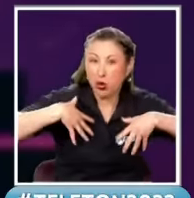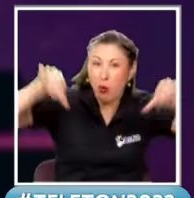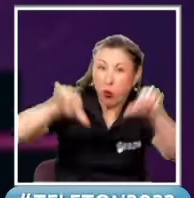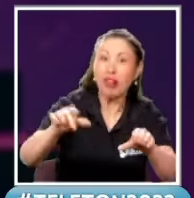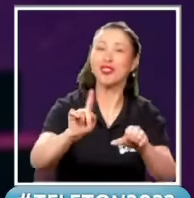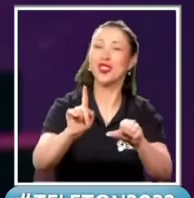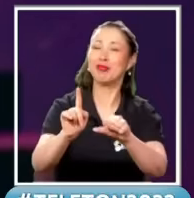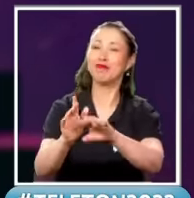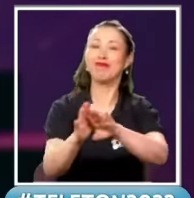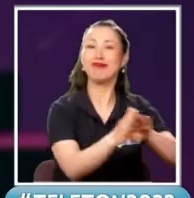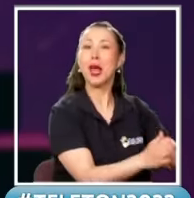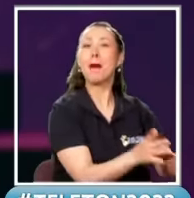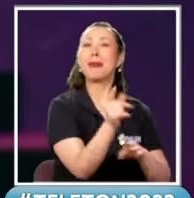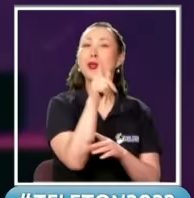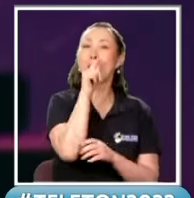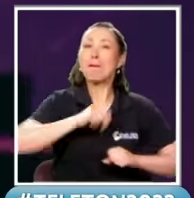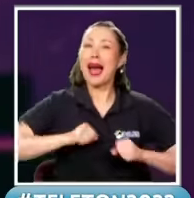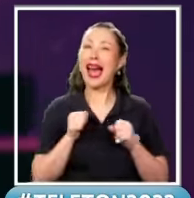son Fiu.